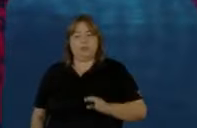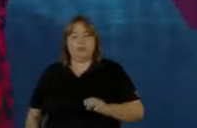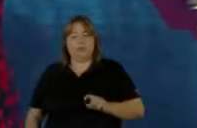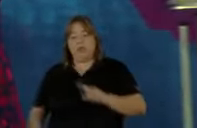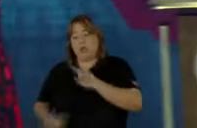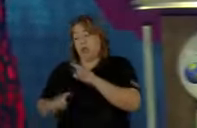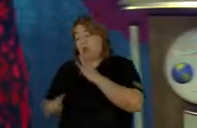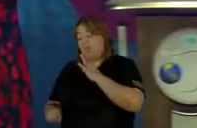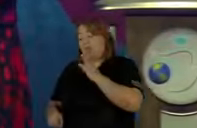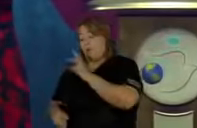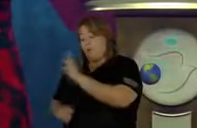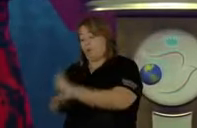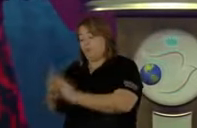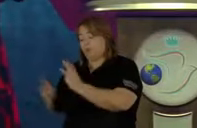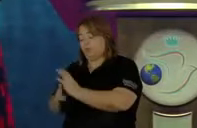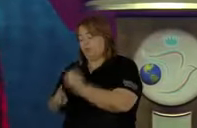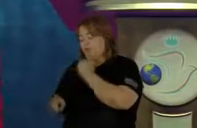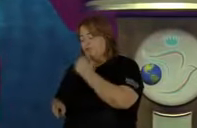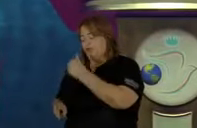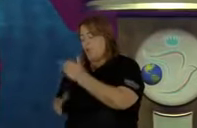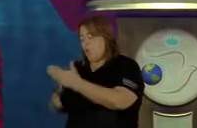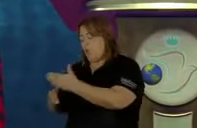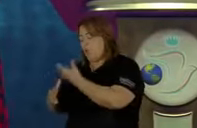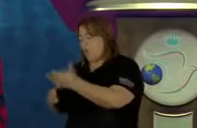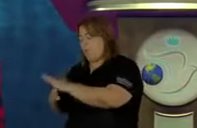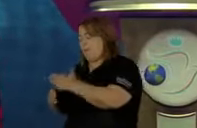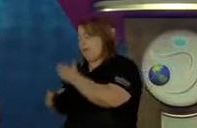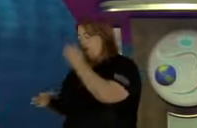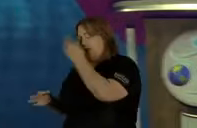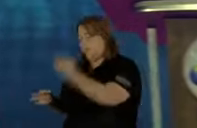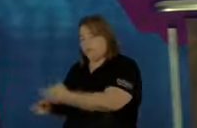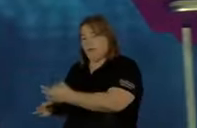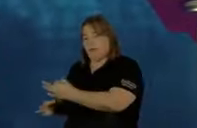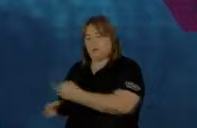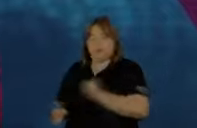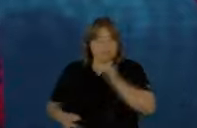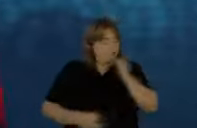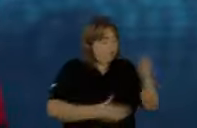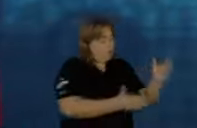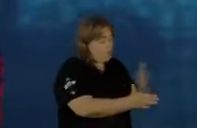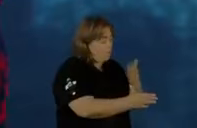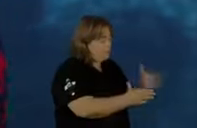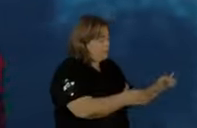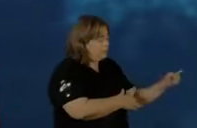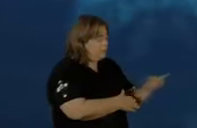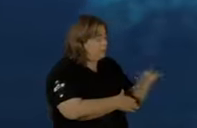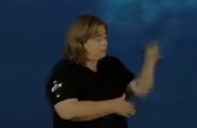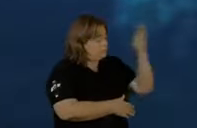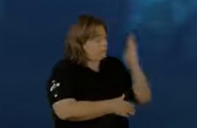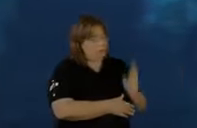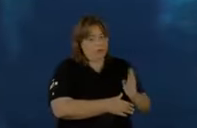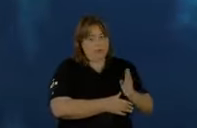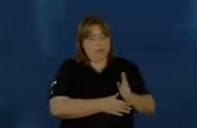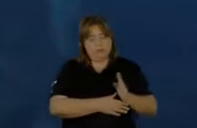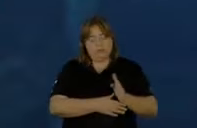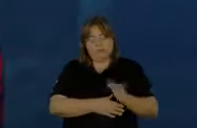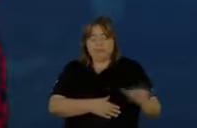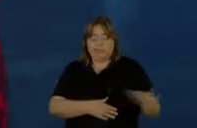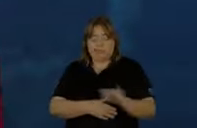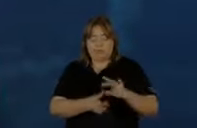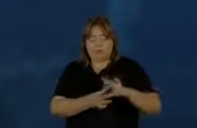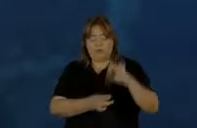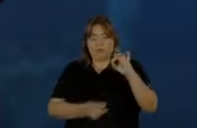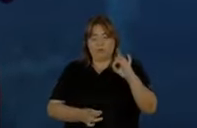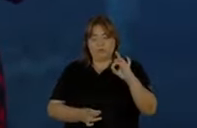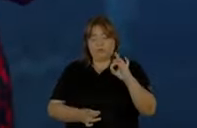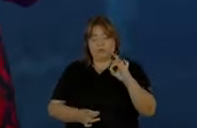estamos hablando de aquellos que no comparten tu fe, aquellos que no tienen tu mismo Dios, aquellos que no tienen tu espíritu, que no